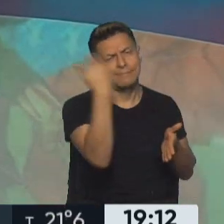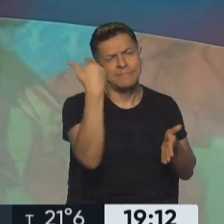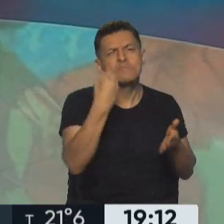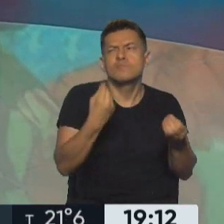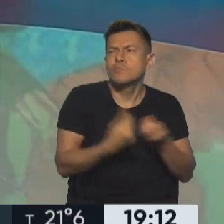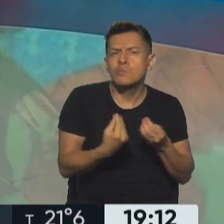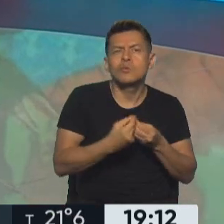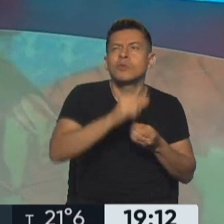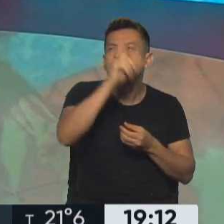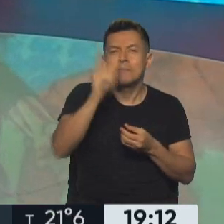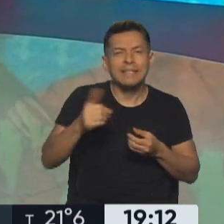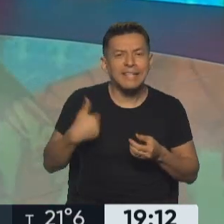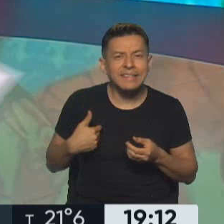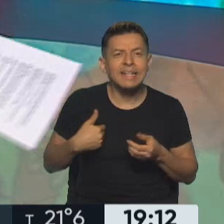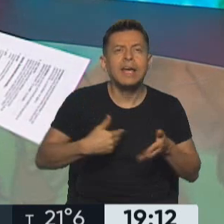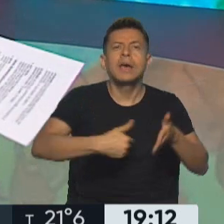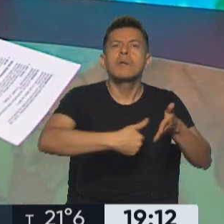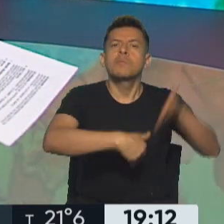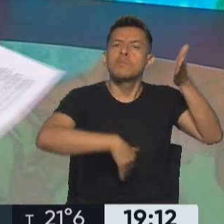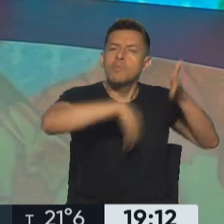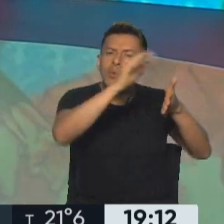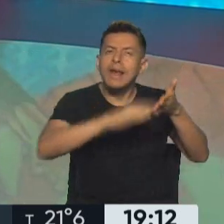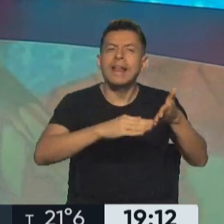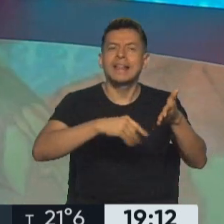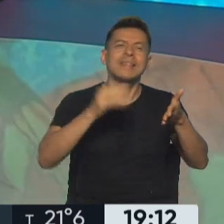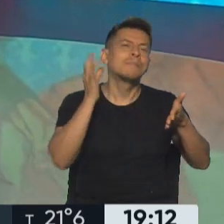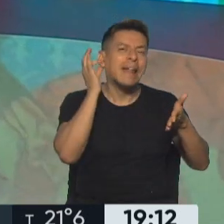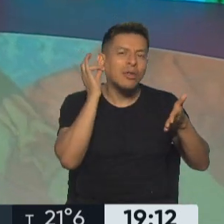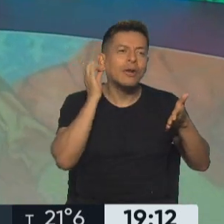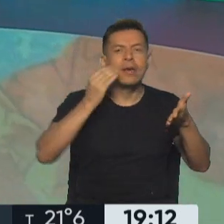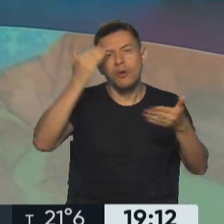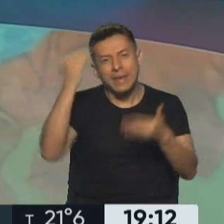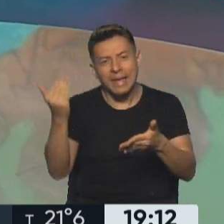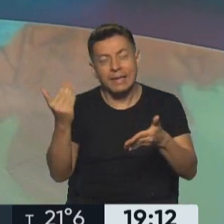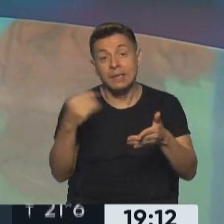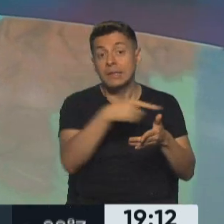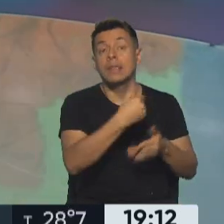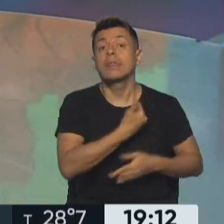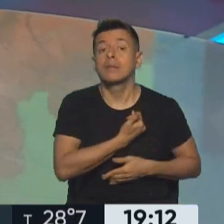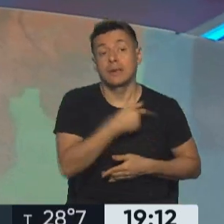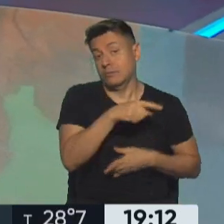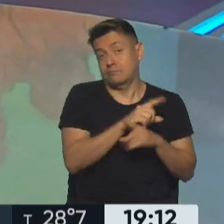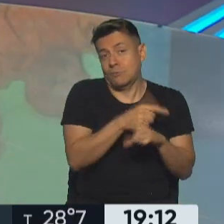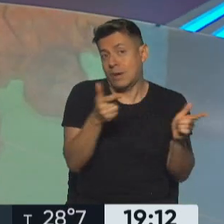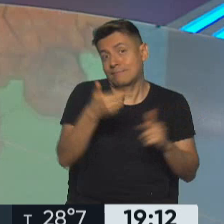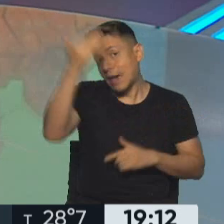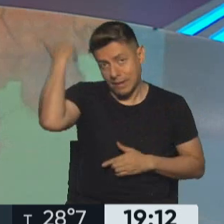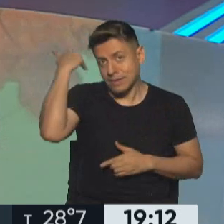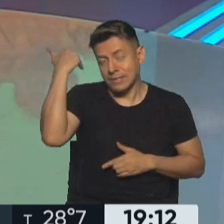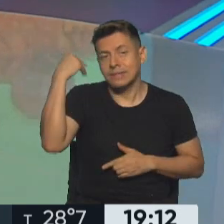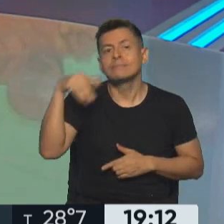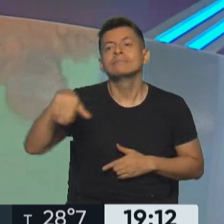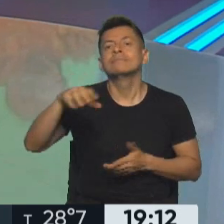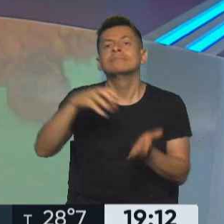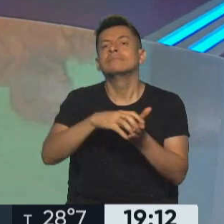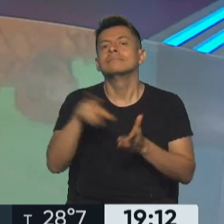miles que hay en la república argentina en homenaje a diego maradona este estaba situado te digo estaba porque está más hecha carita